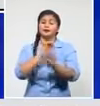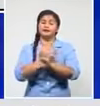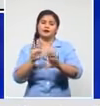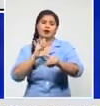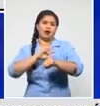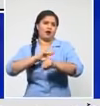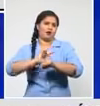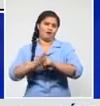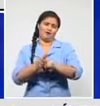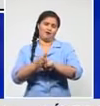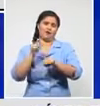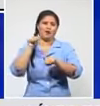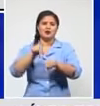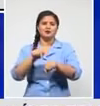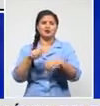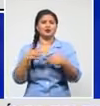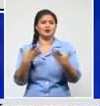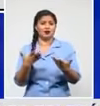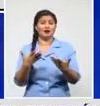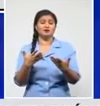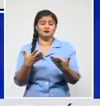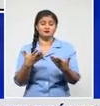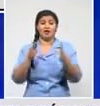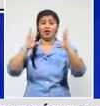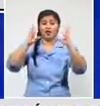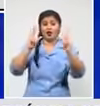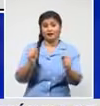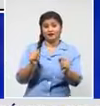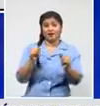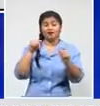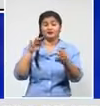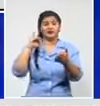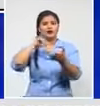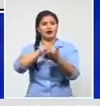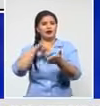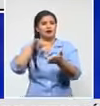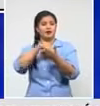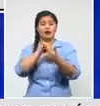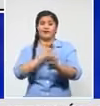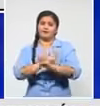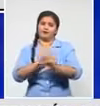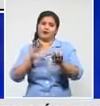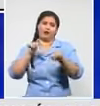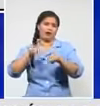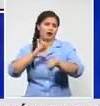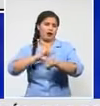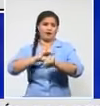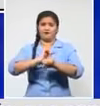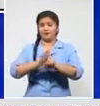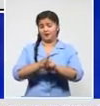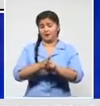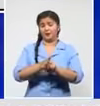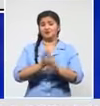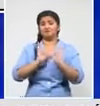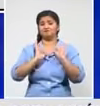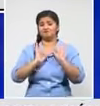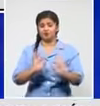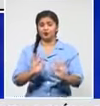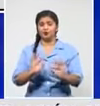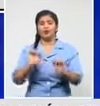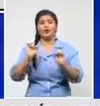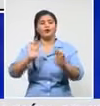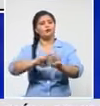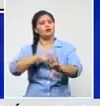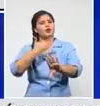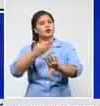el número de viajeros que llegan de estos países. Indiscutiblemente, aunque después al final vamos a ver cuál